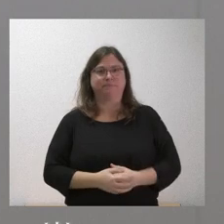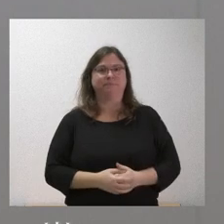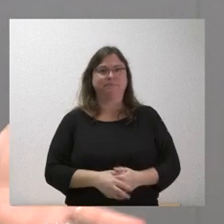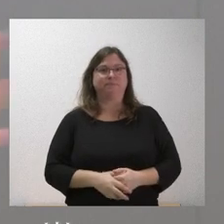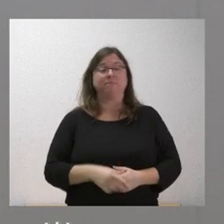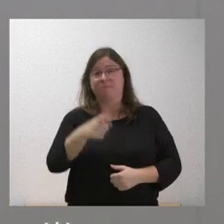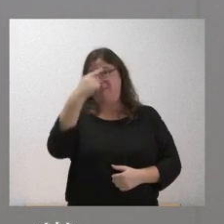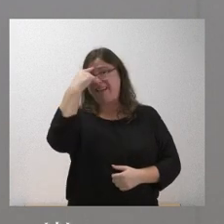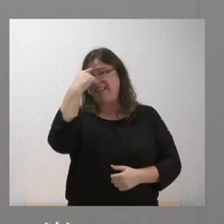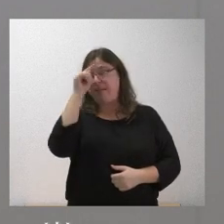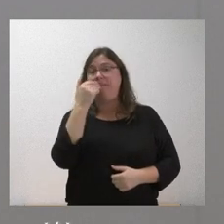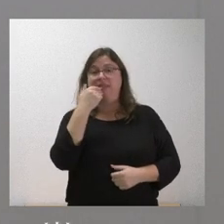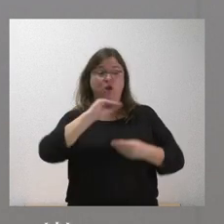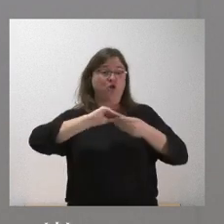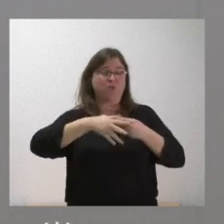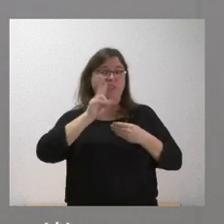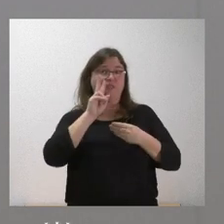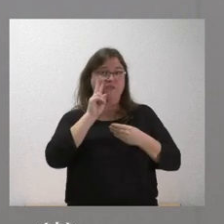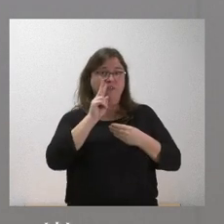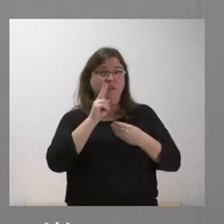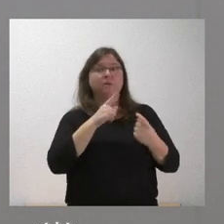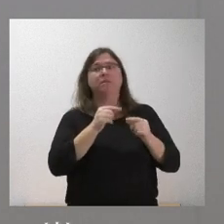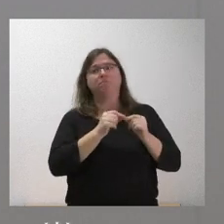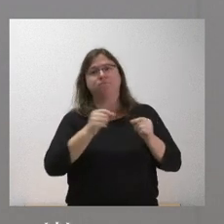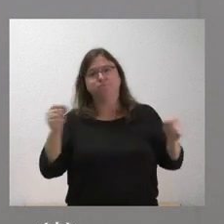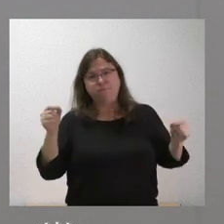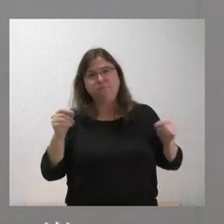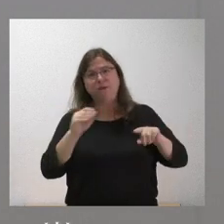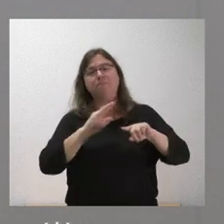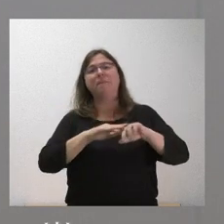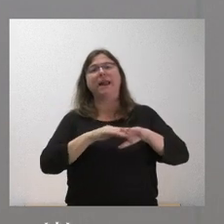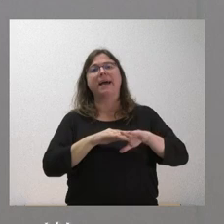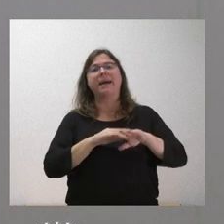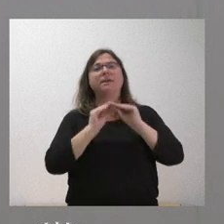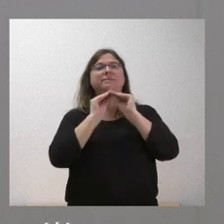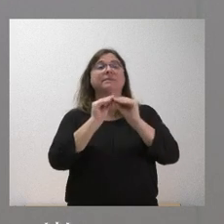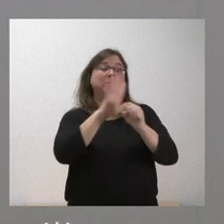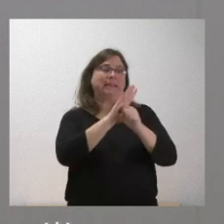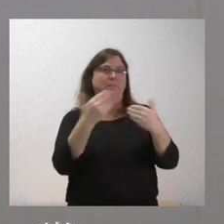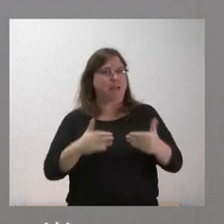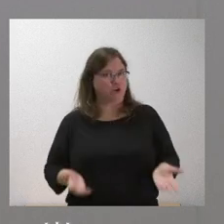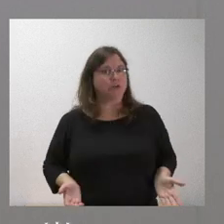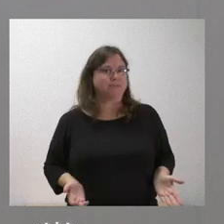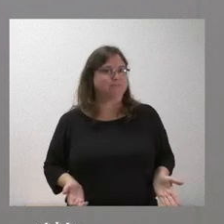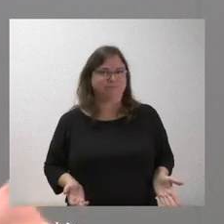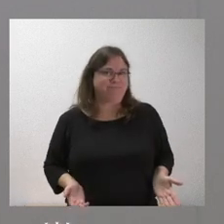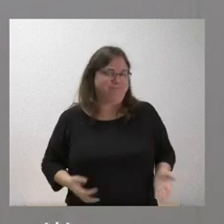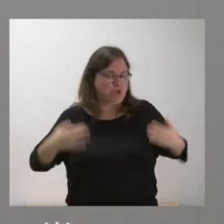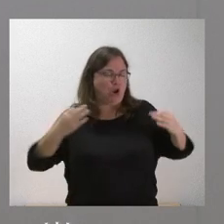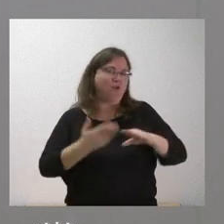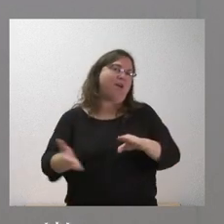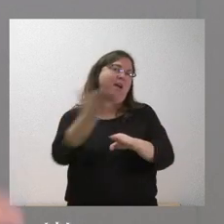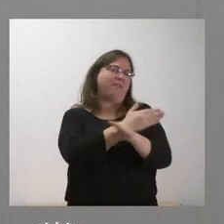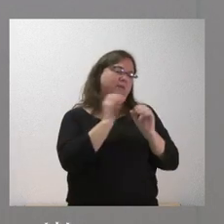pueden ver ustedes Cuando vean toda la documentación pues es muy extensa como para haberla elaborado entre el martes y el miércoles lógicamente la teníamos muy